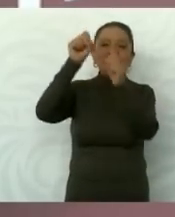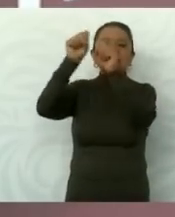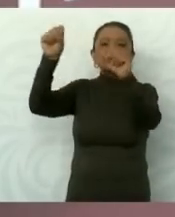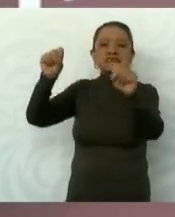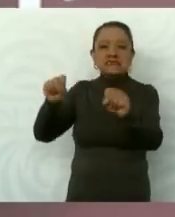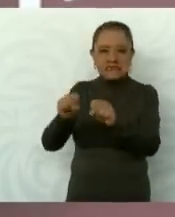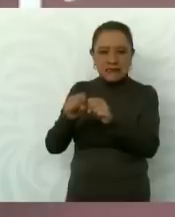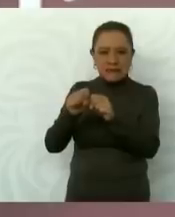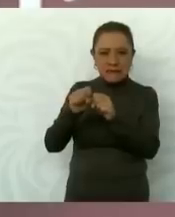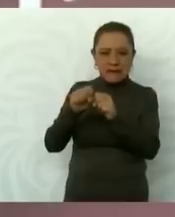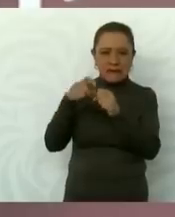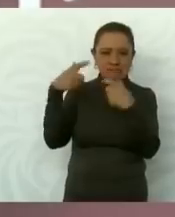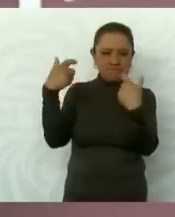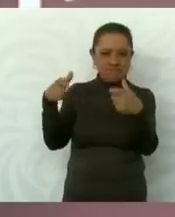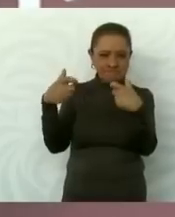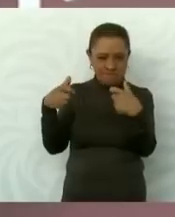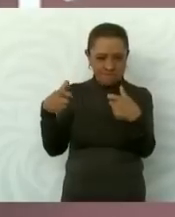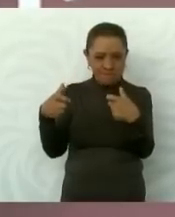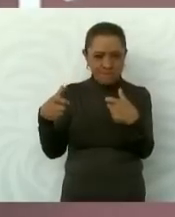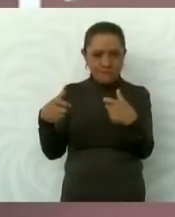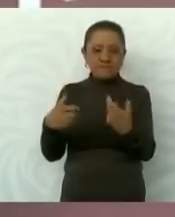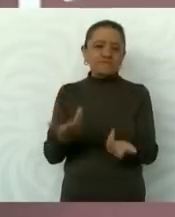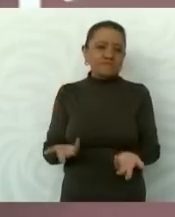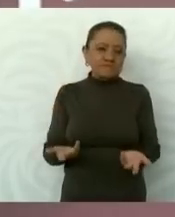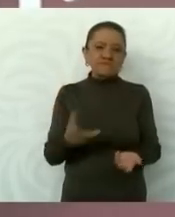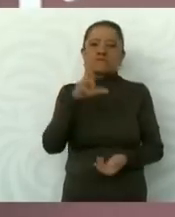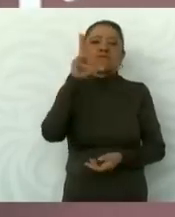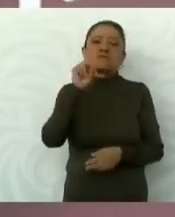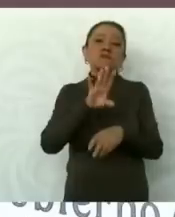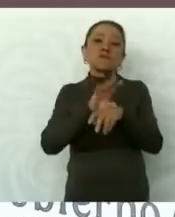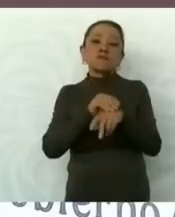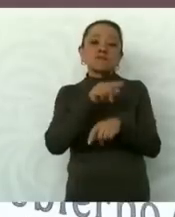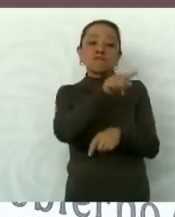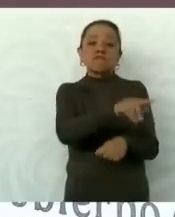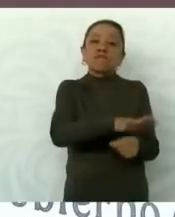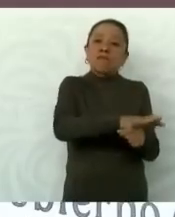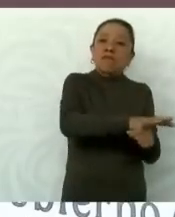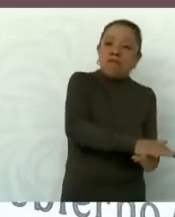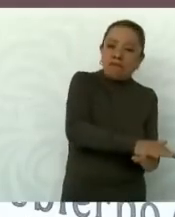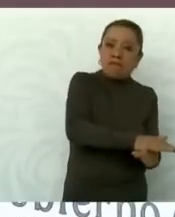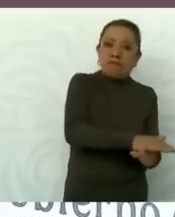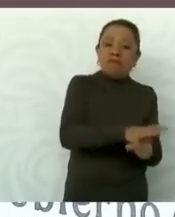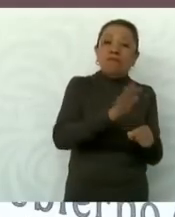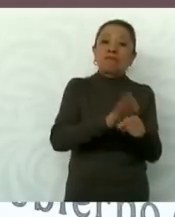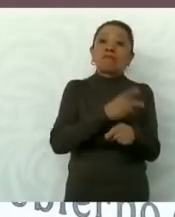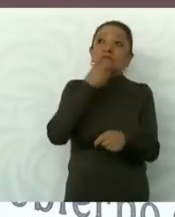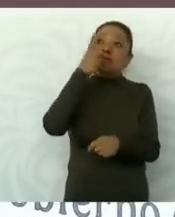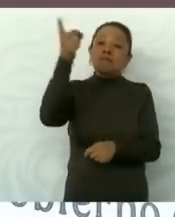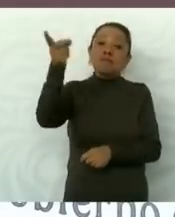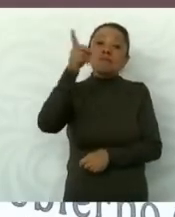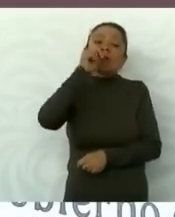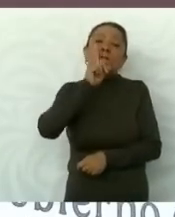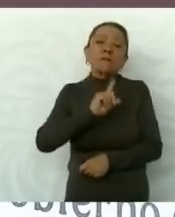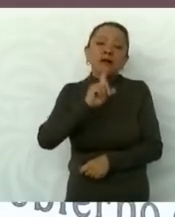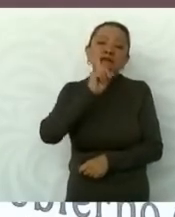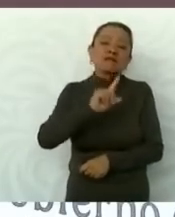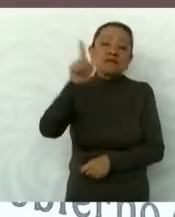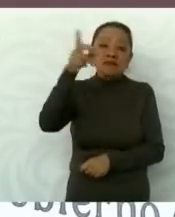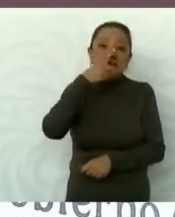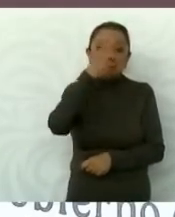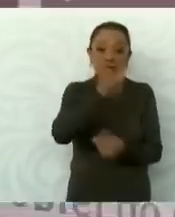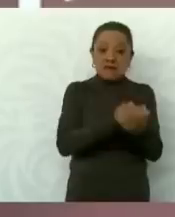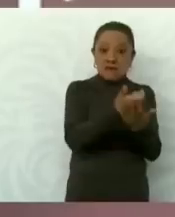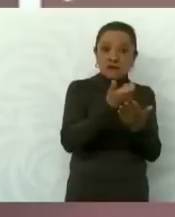México. Por ejemplo, dijeron la mentira de que el salario mínimo no debía aumentar, porque